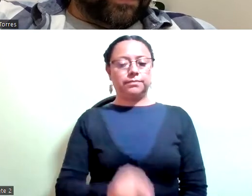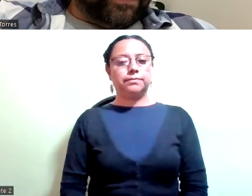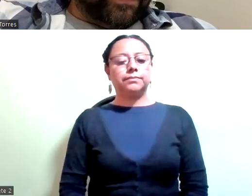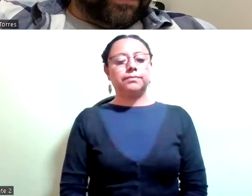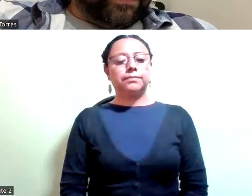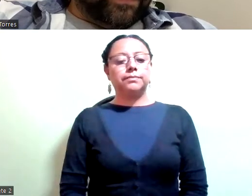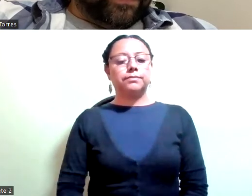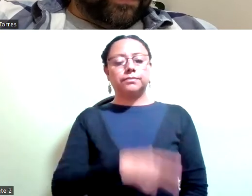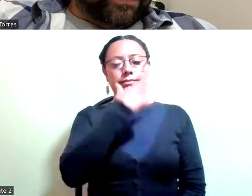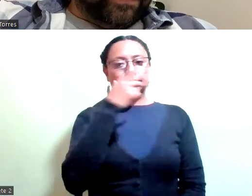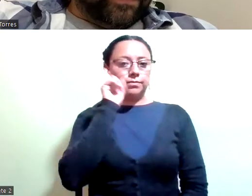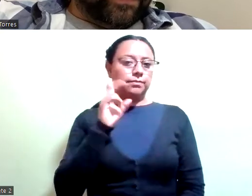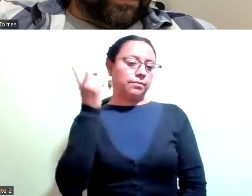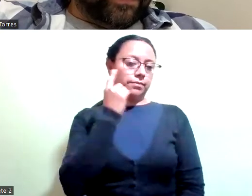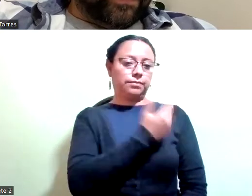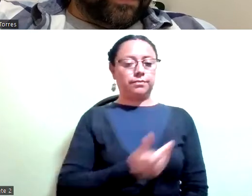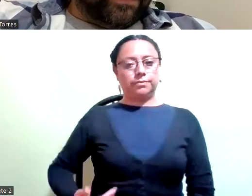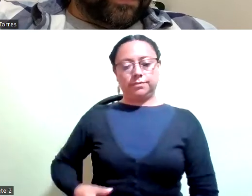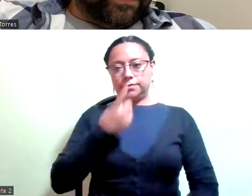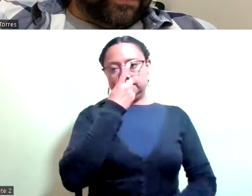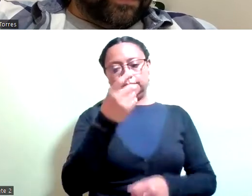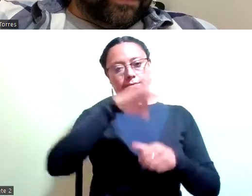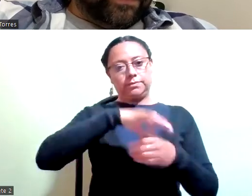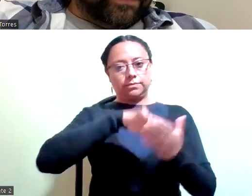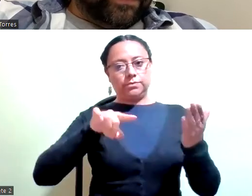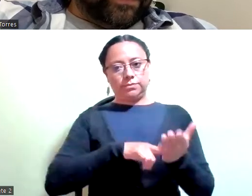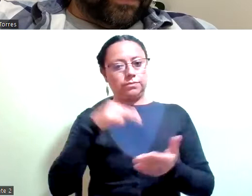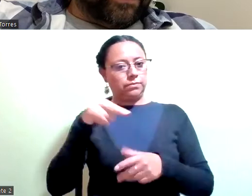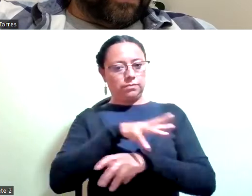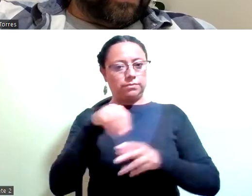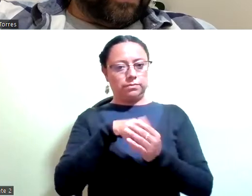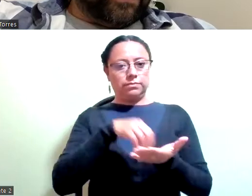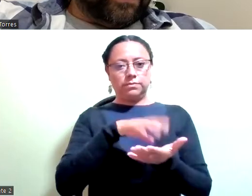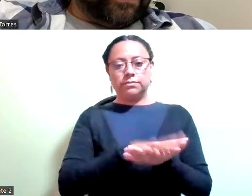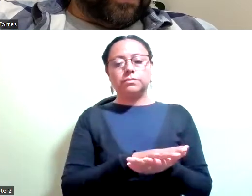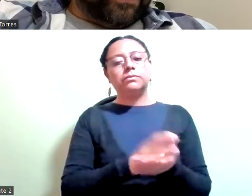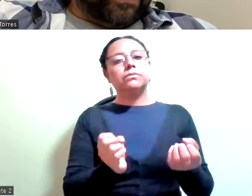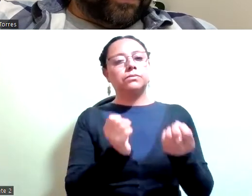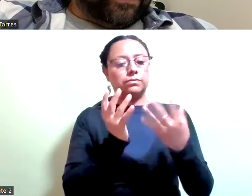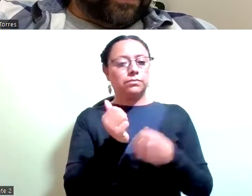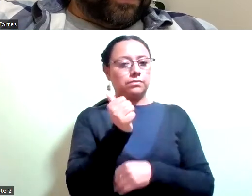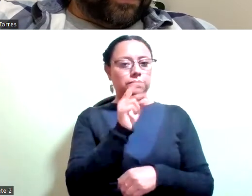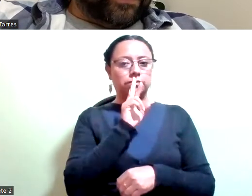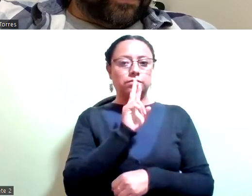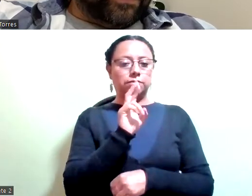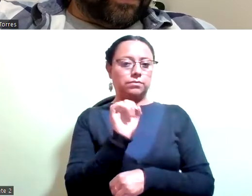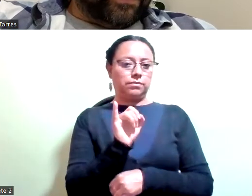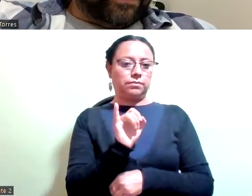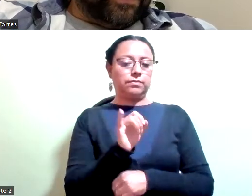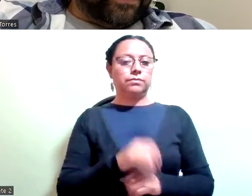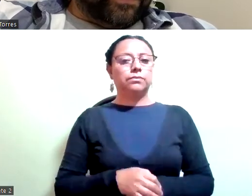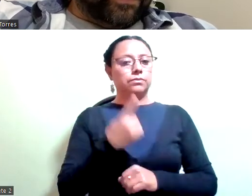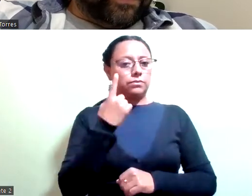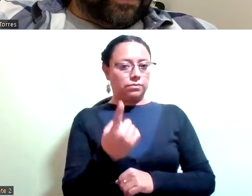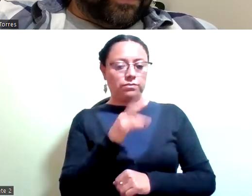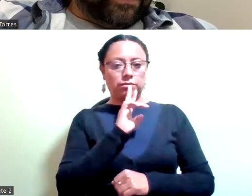Diputado presidente, le informo que el resultado de la votación nominal es el siguiente: 6 votos en pro o a favor, 1 en